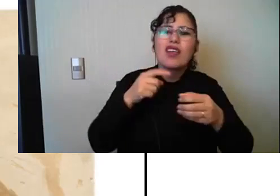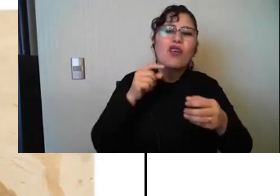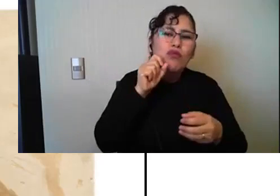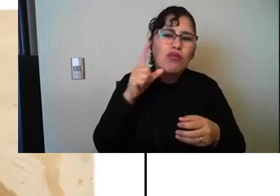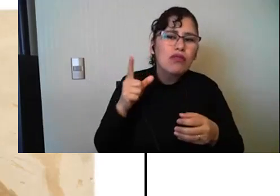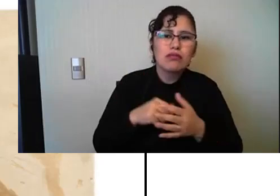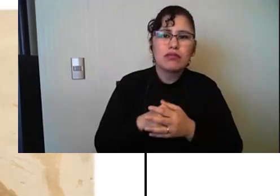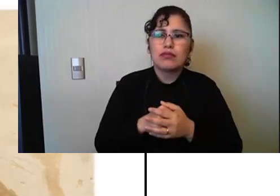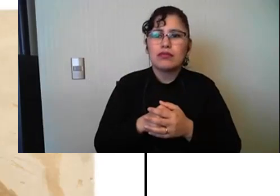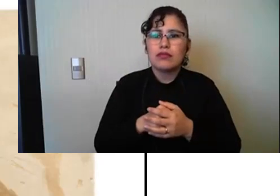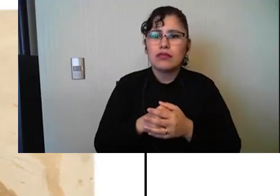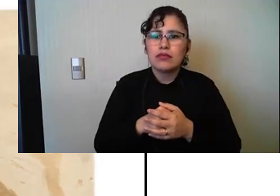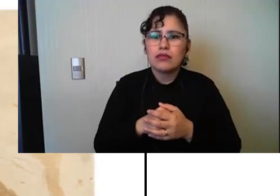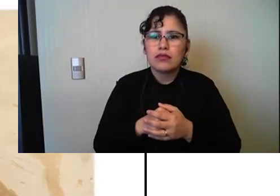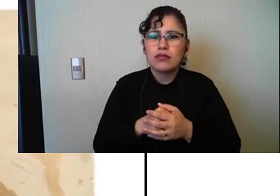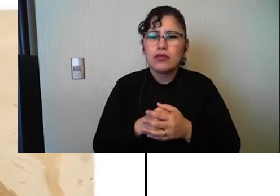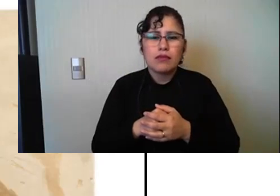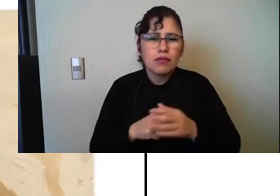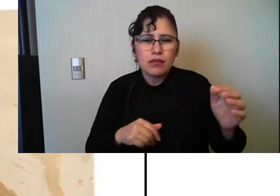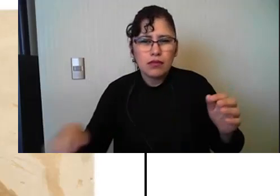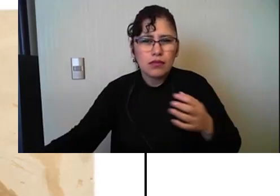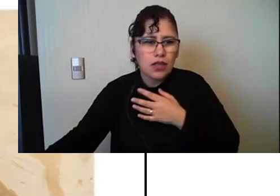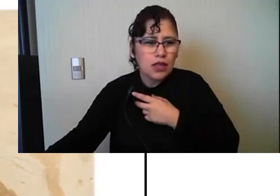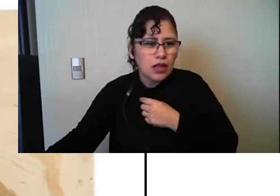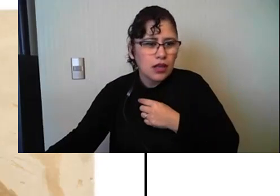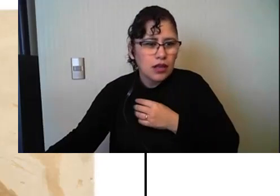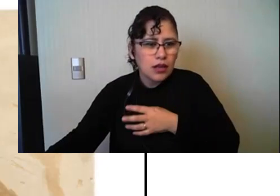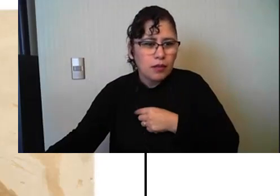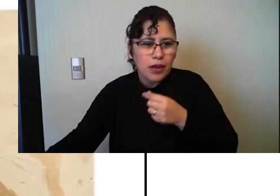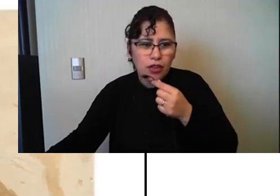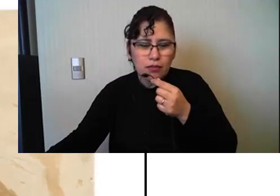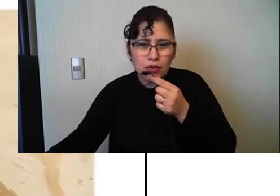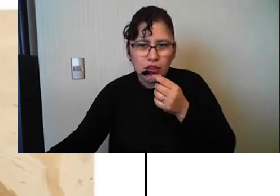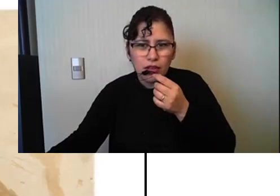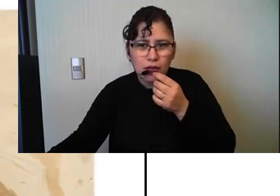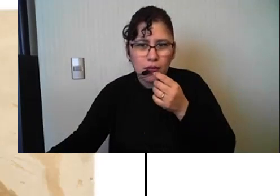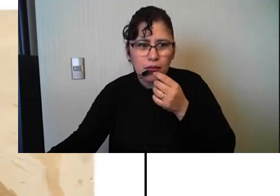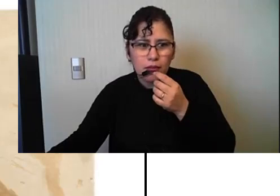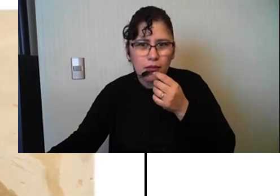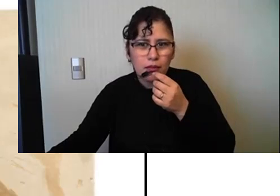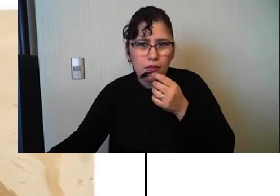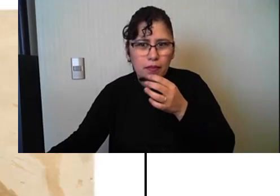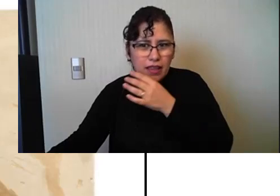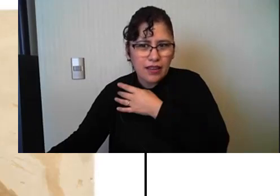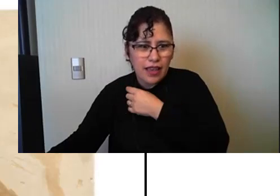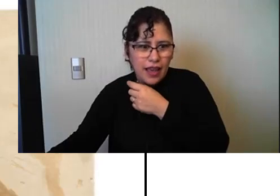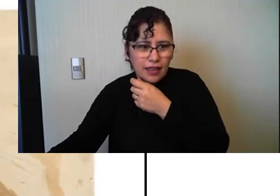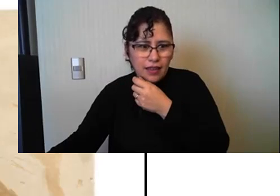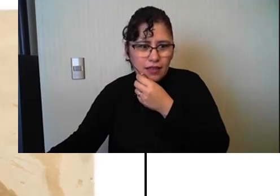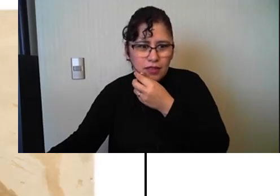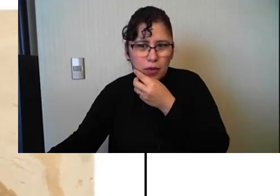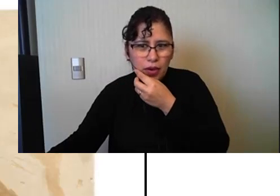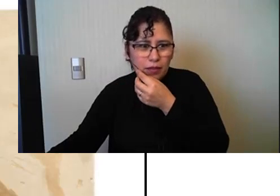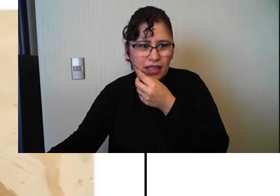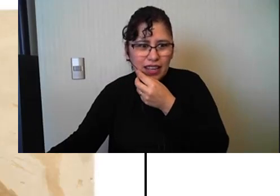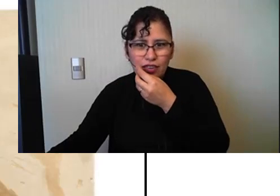al palio estriado, ¿ya? Y tiene un color más claro. Perdón, Mauricio, ¿sí? Pertenece a,